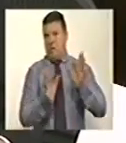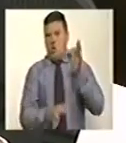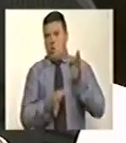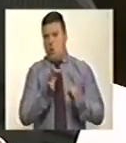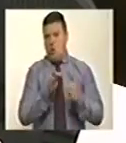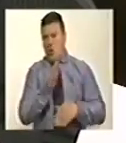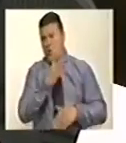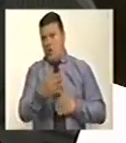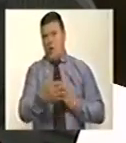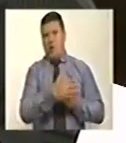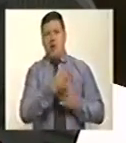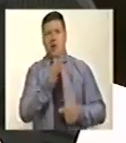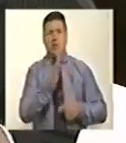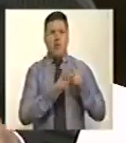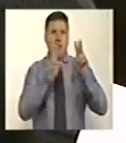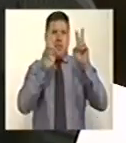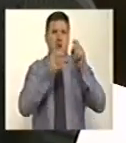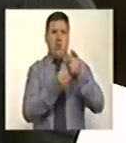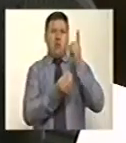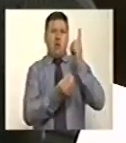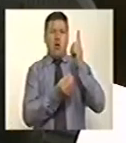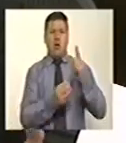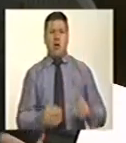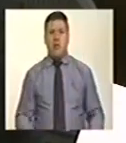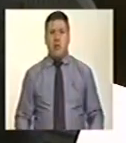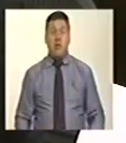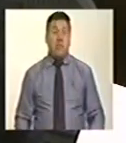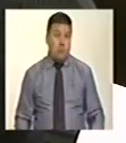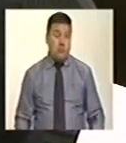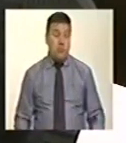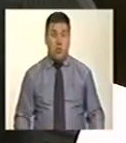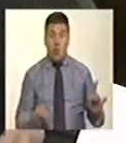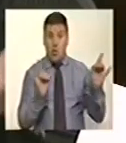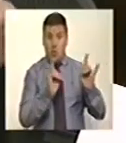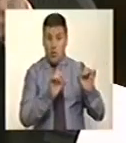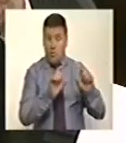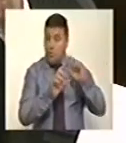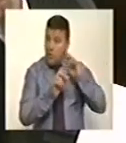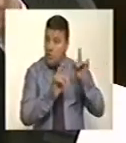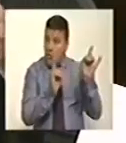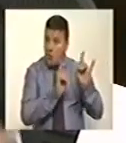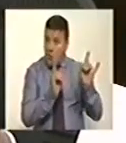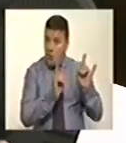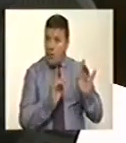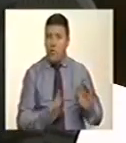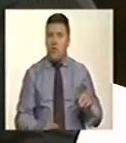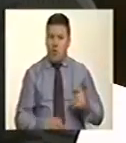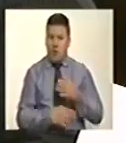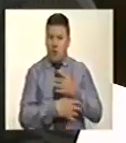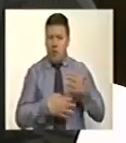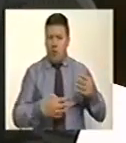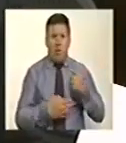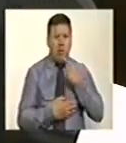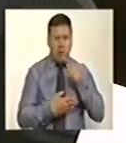jurídico, sino un tema político. Grabaciones que en su texto